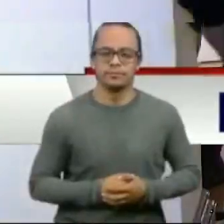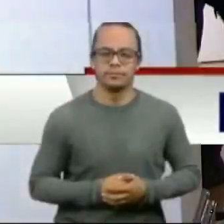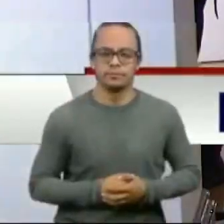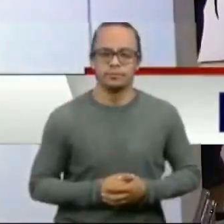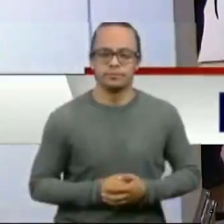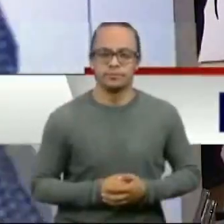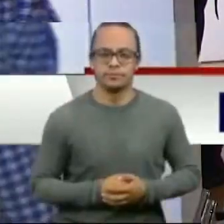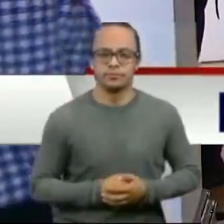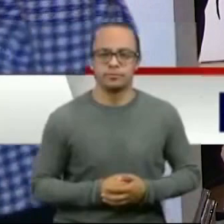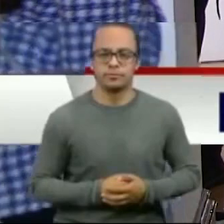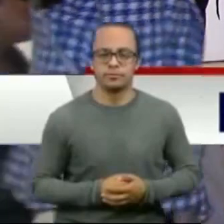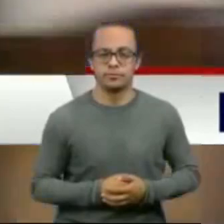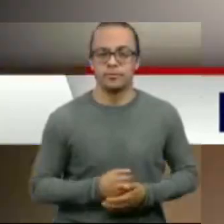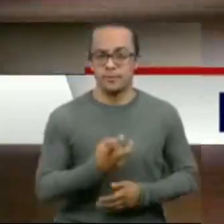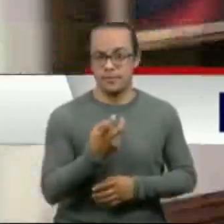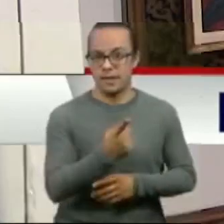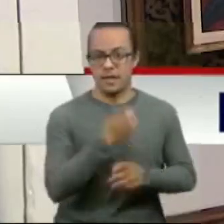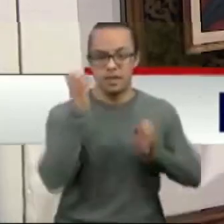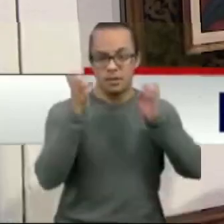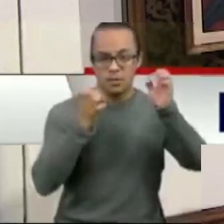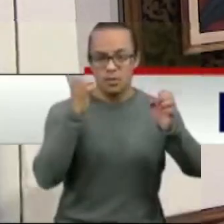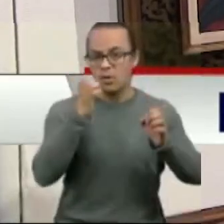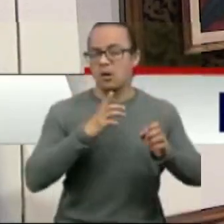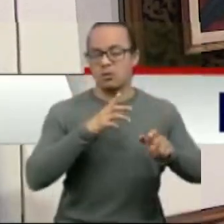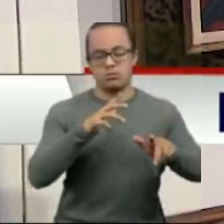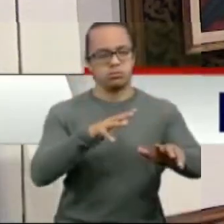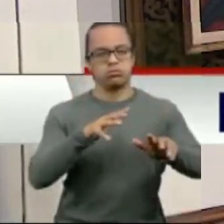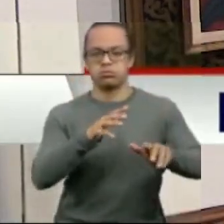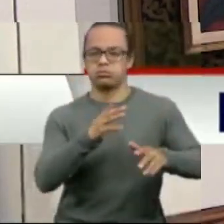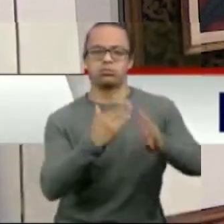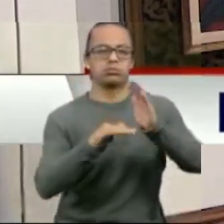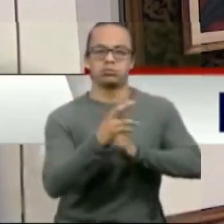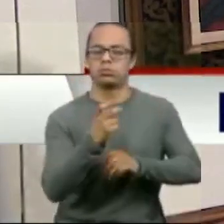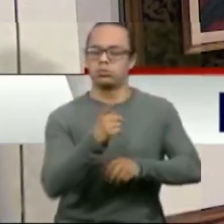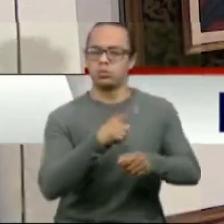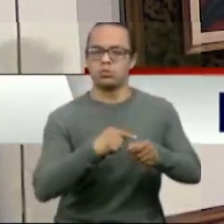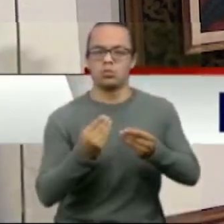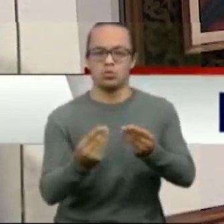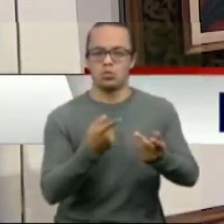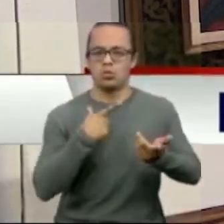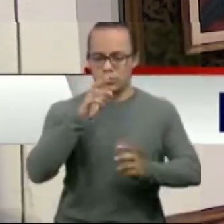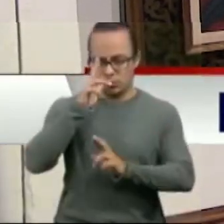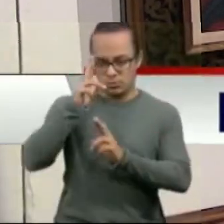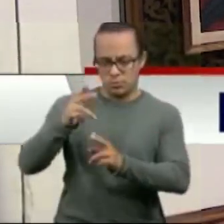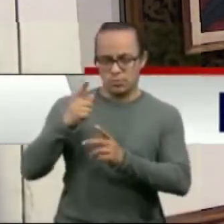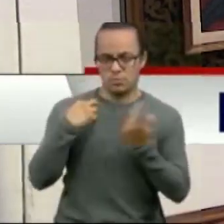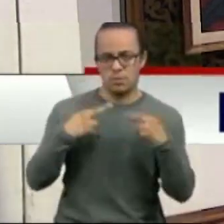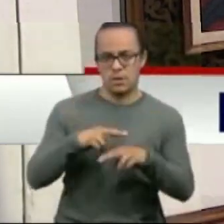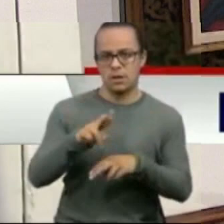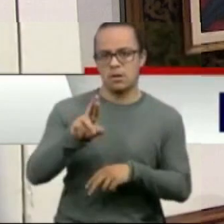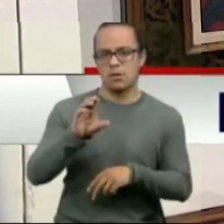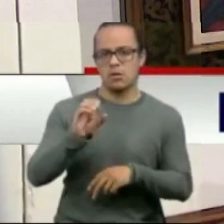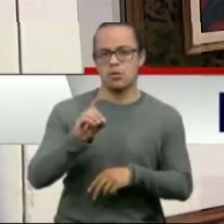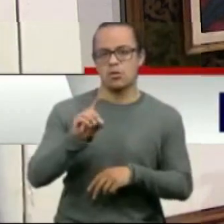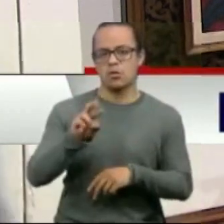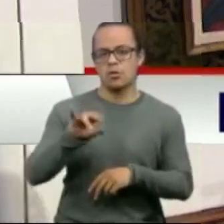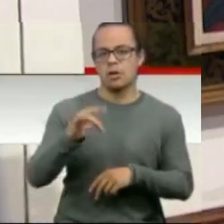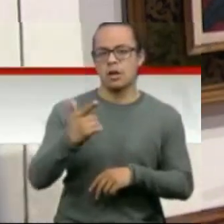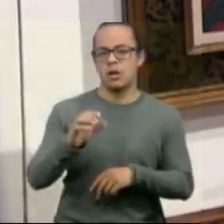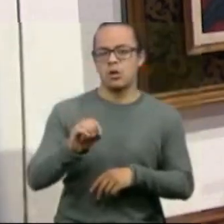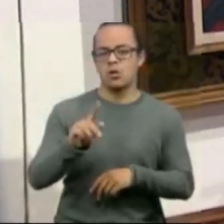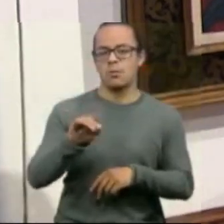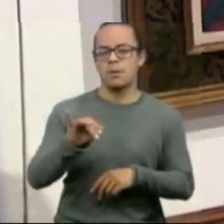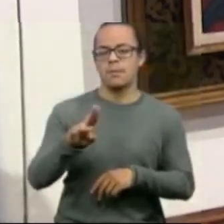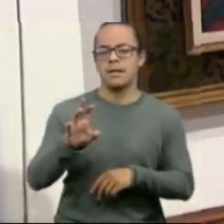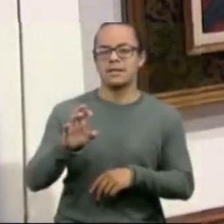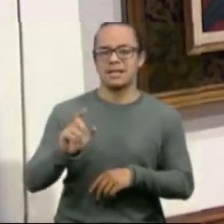Pues, ¿qué te parece, Marisol, esta exposición llena de magia, misticismo y color en homenaje póstumo al maestro Rodrigo Pimentel? Y porque la cultura no tiene por qué ser